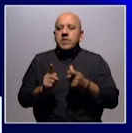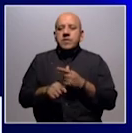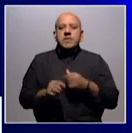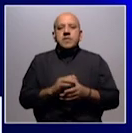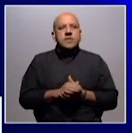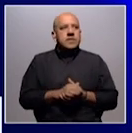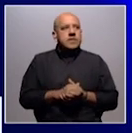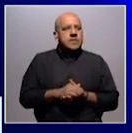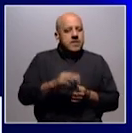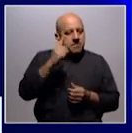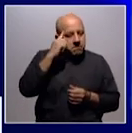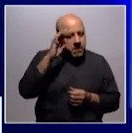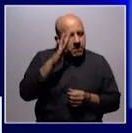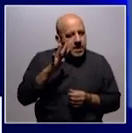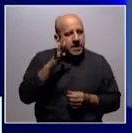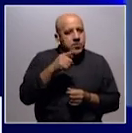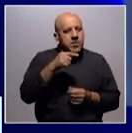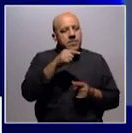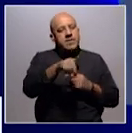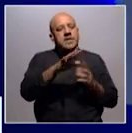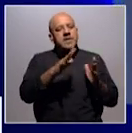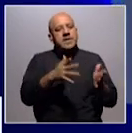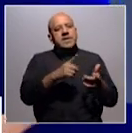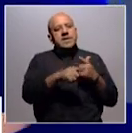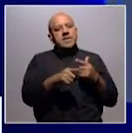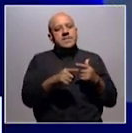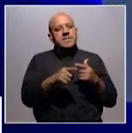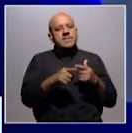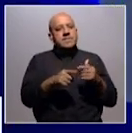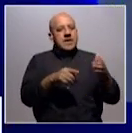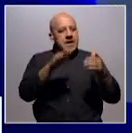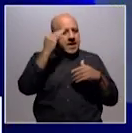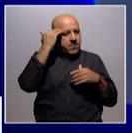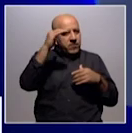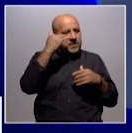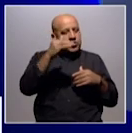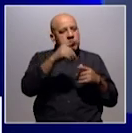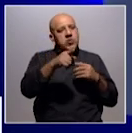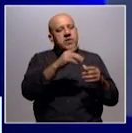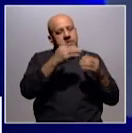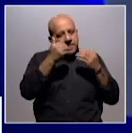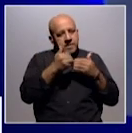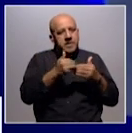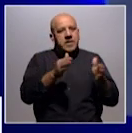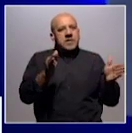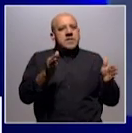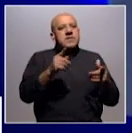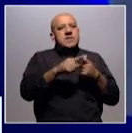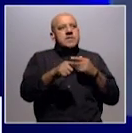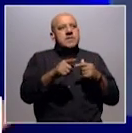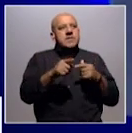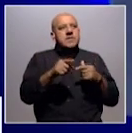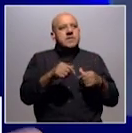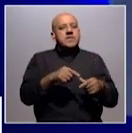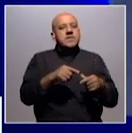supongo que para que el profesor de primerizo que empezaban a estar en las aulas